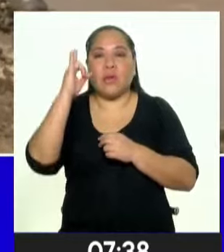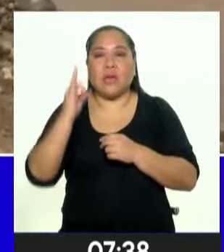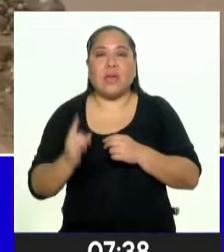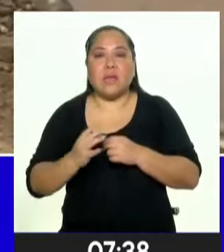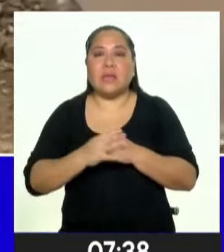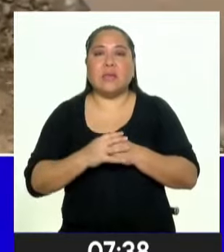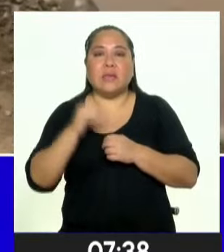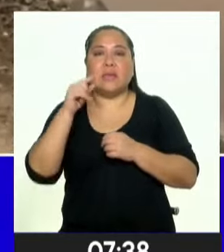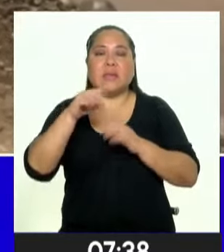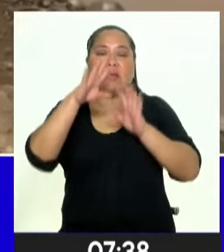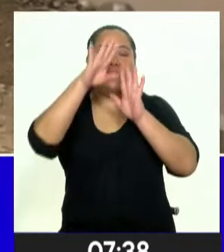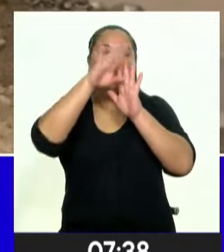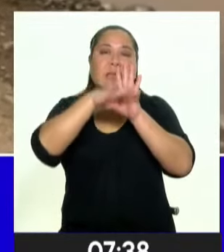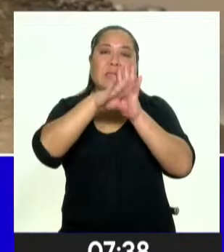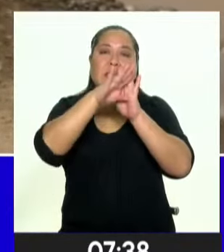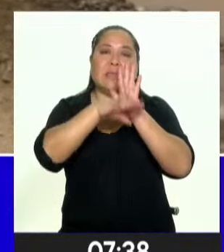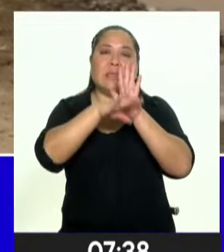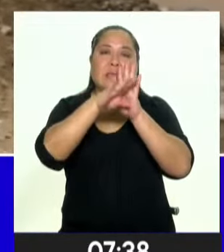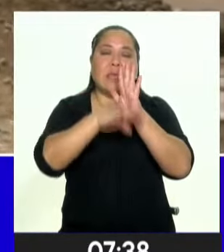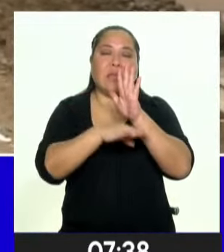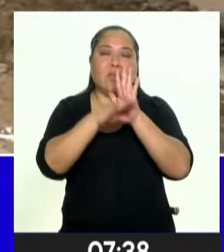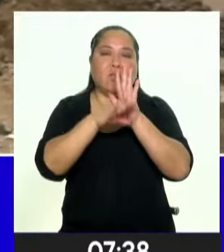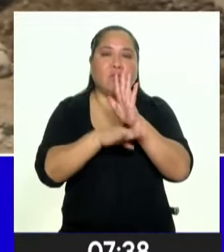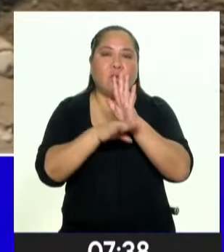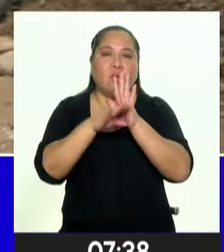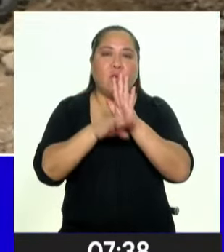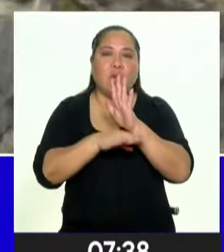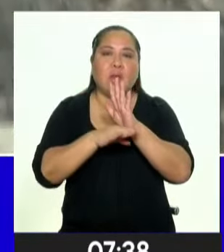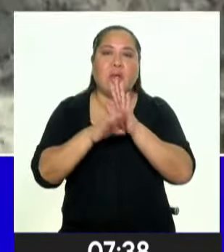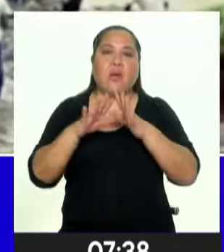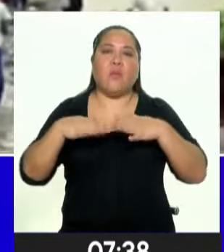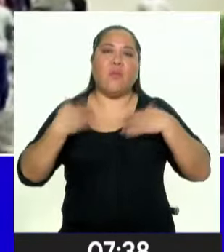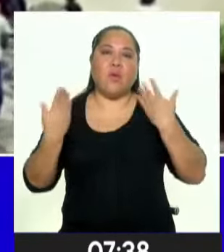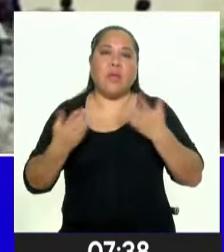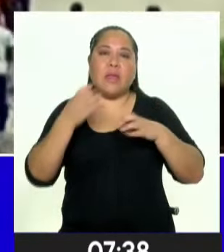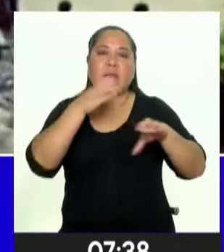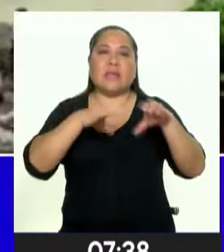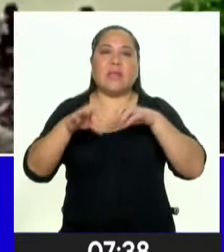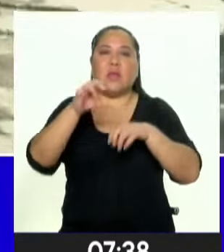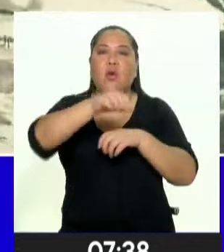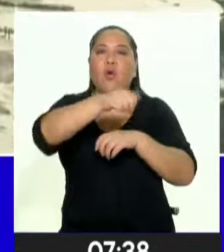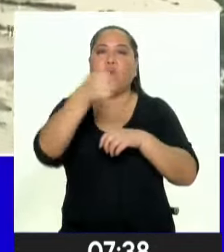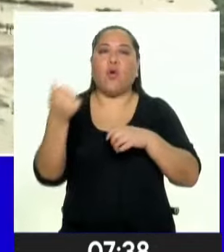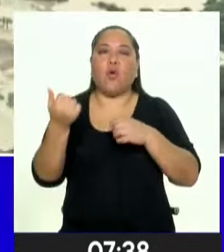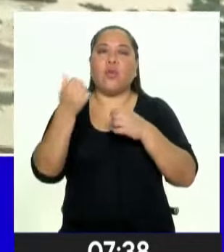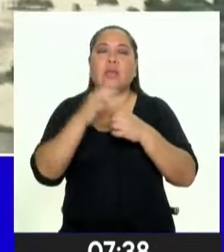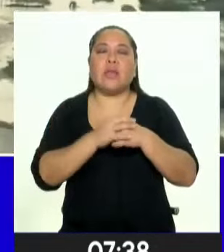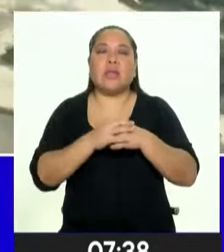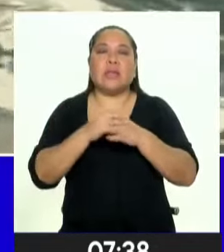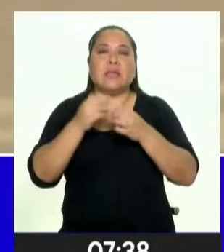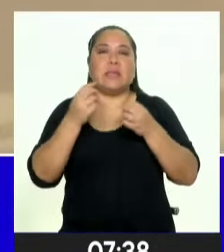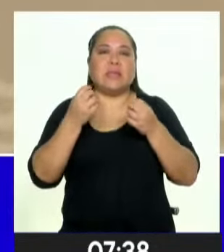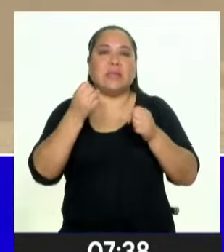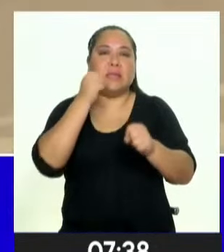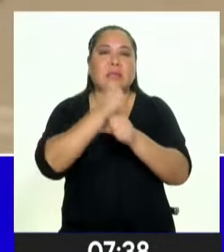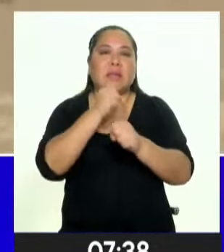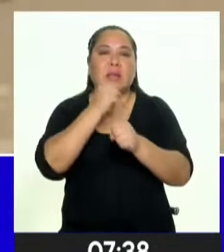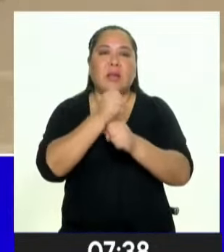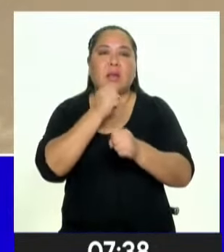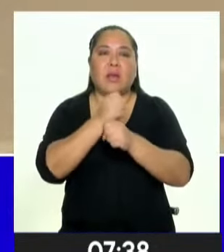resto en en términos de poder ejecutar algunas obras de hecho algunas se tuvieron eh